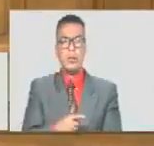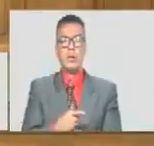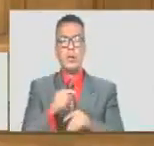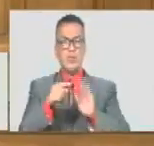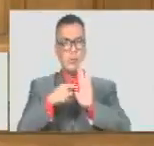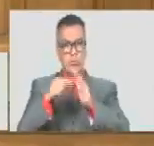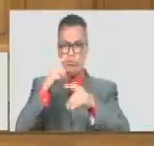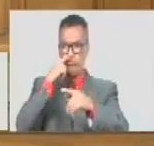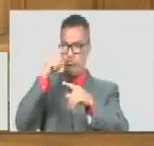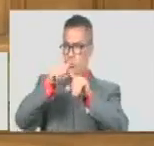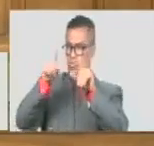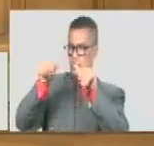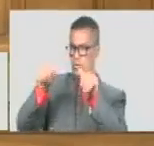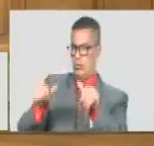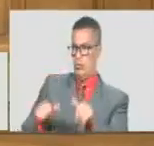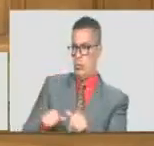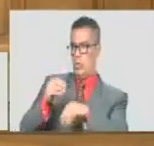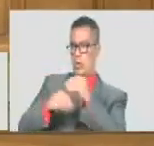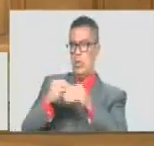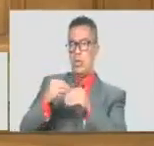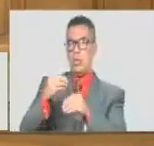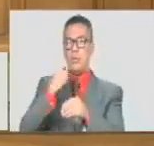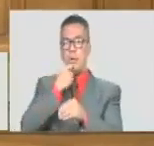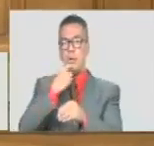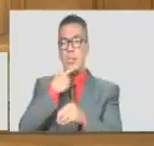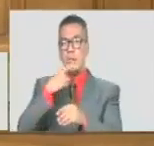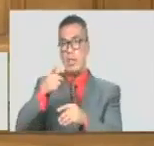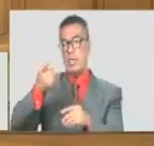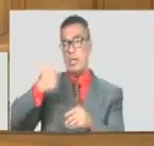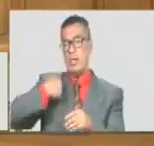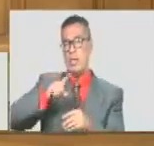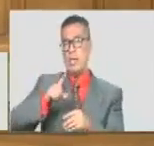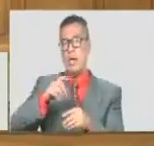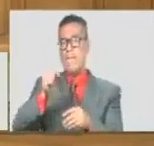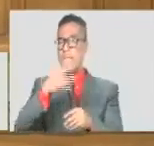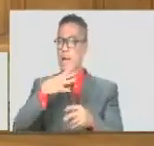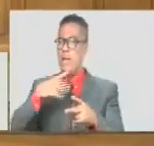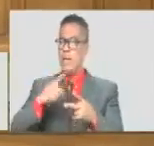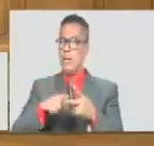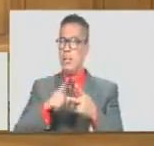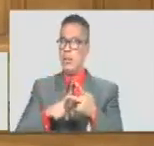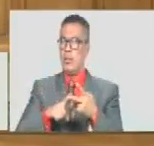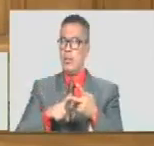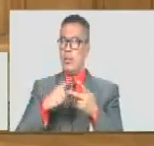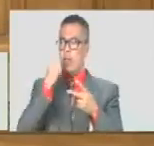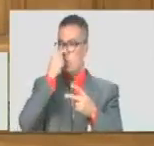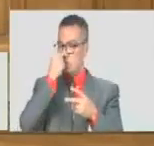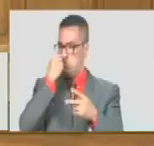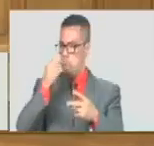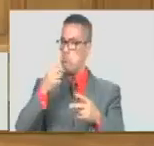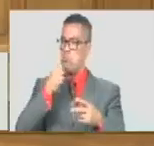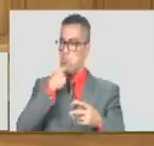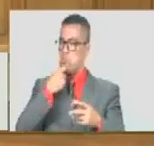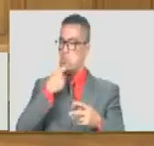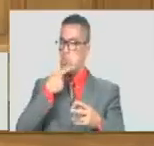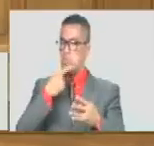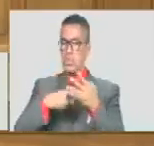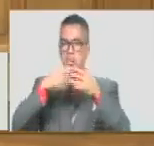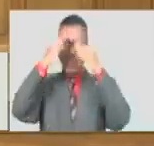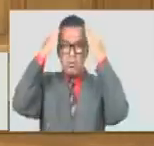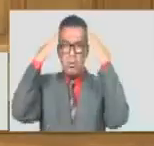estereotipada, un estereotipo que ha sido hegemónico de la belleza. La belleza debe ser blanca, nariz perfilada, pelo